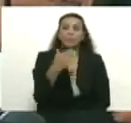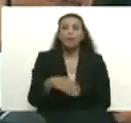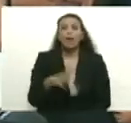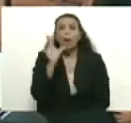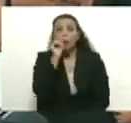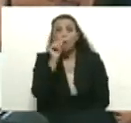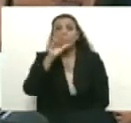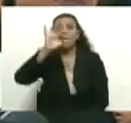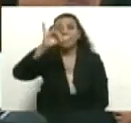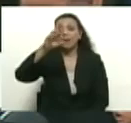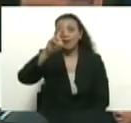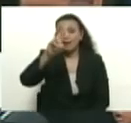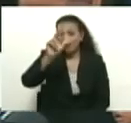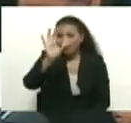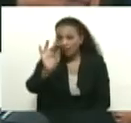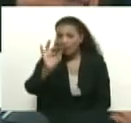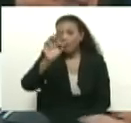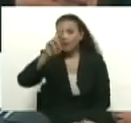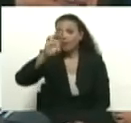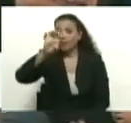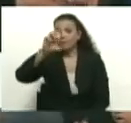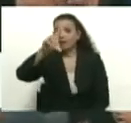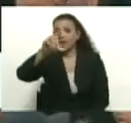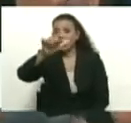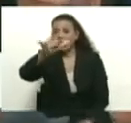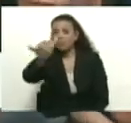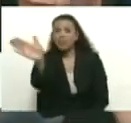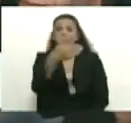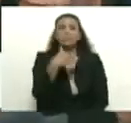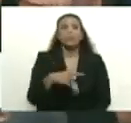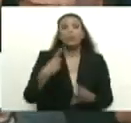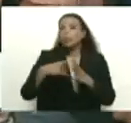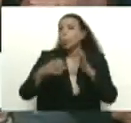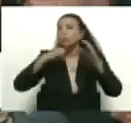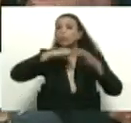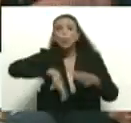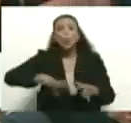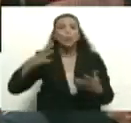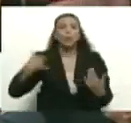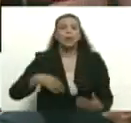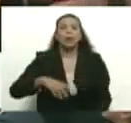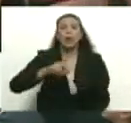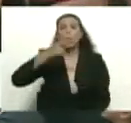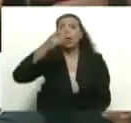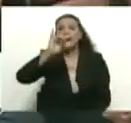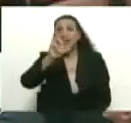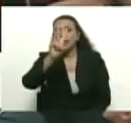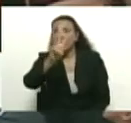Freddy González y un cultor de toda la vida, William Ochoa.